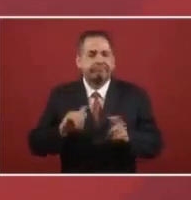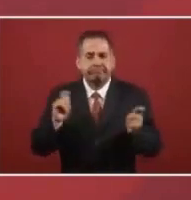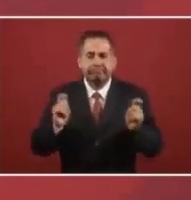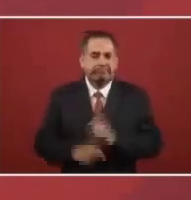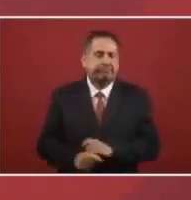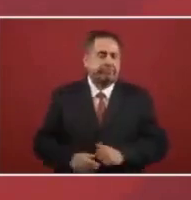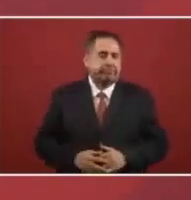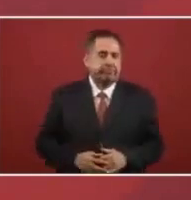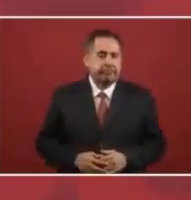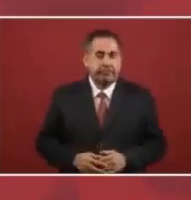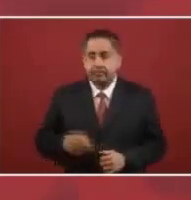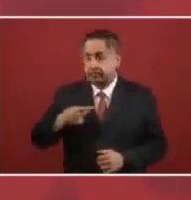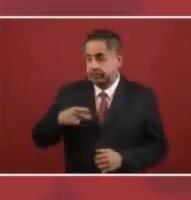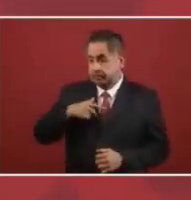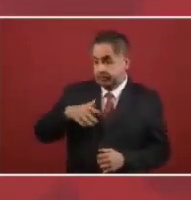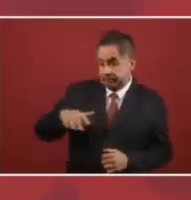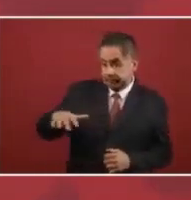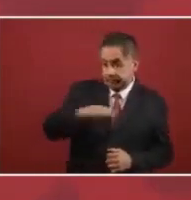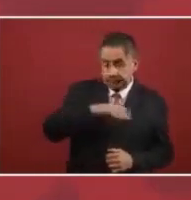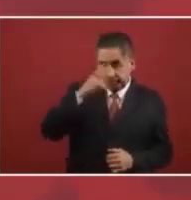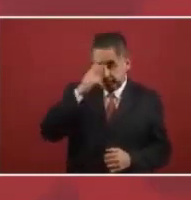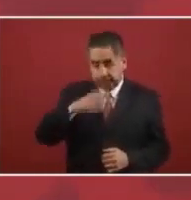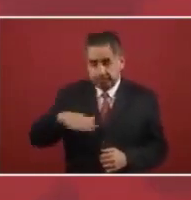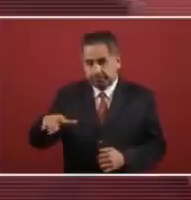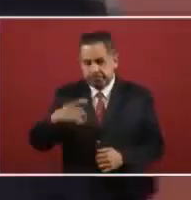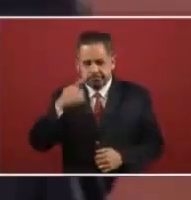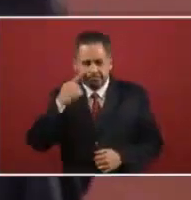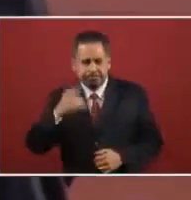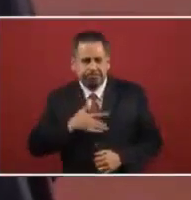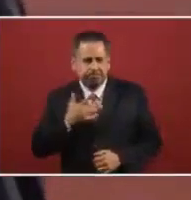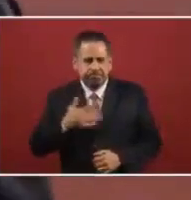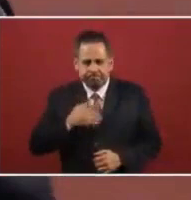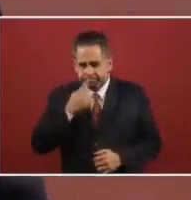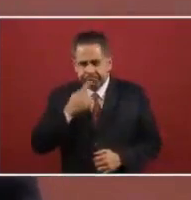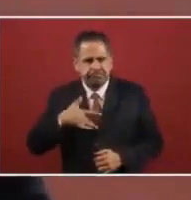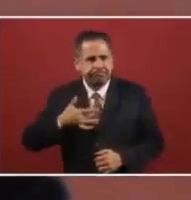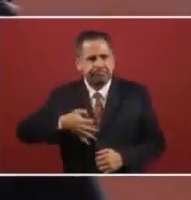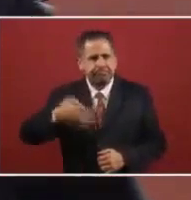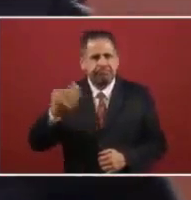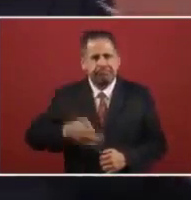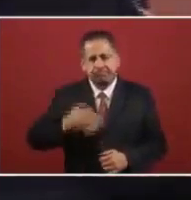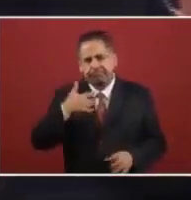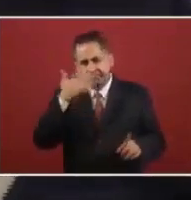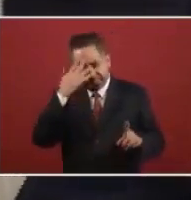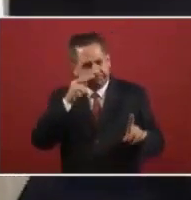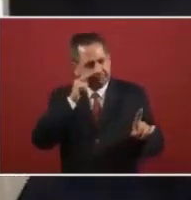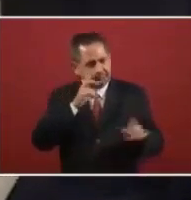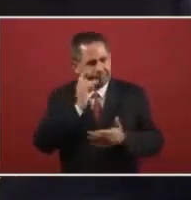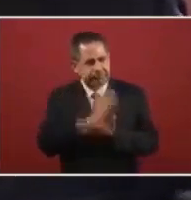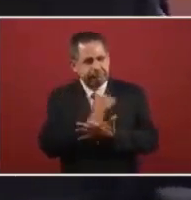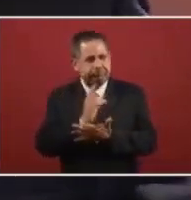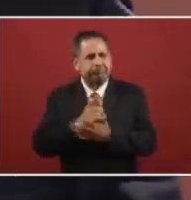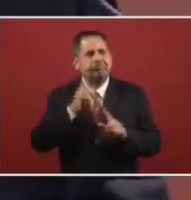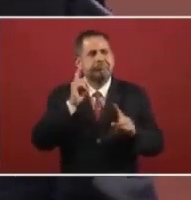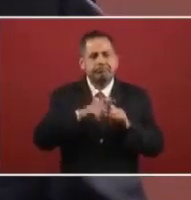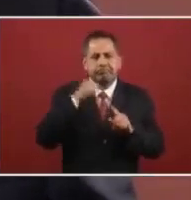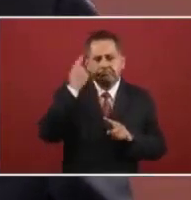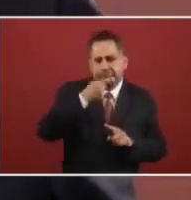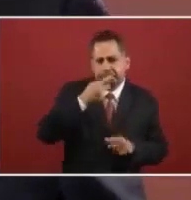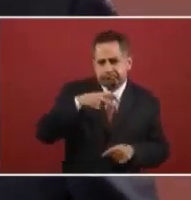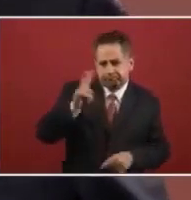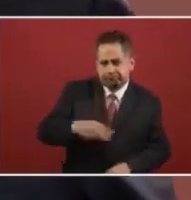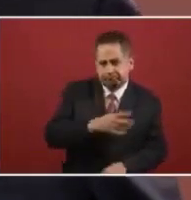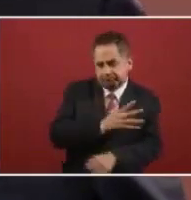el pueblo de mexico tiene un instinto certero sabe quién habla con la verdad